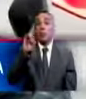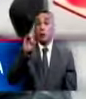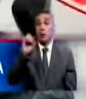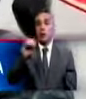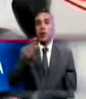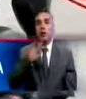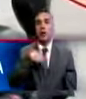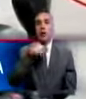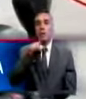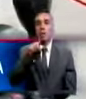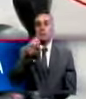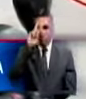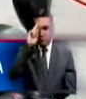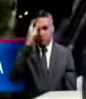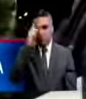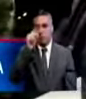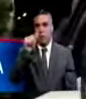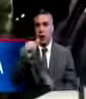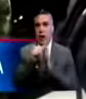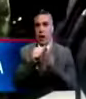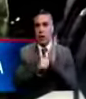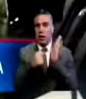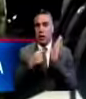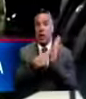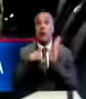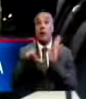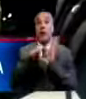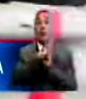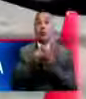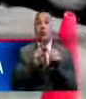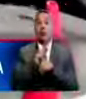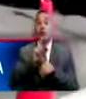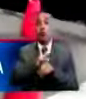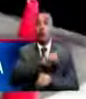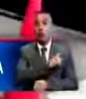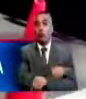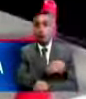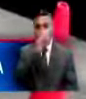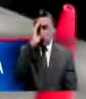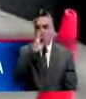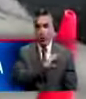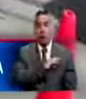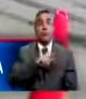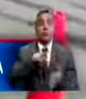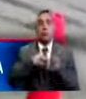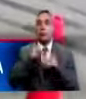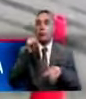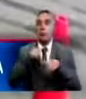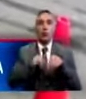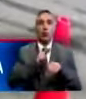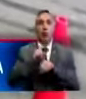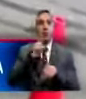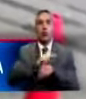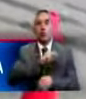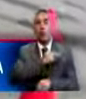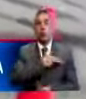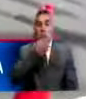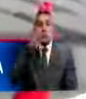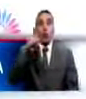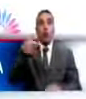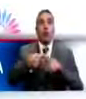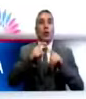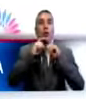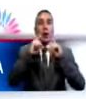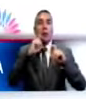están malinterpretando ese artículo. Insiste en que la ley de uso legítimo de la fuerza establece que los policías no pueden utilizar armamento letal en protestas